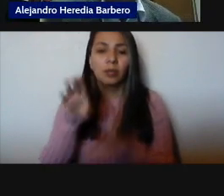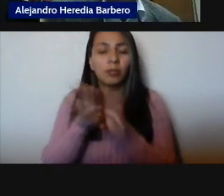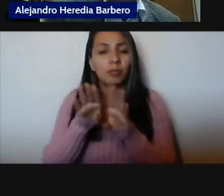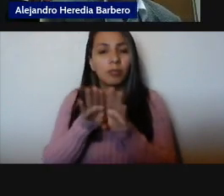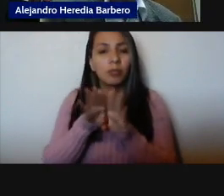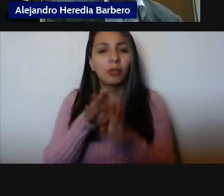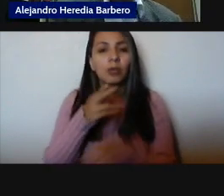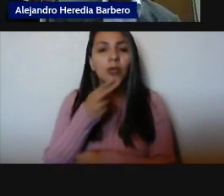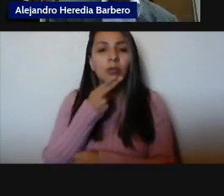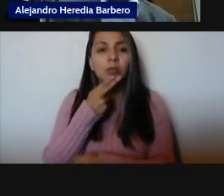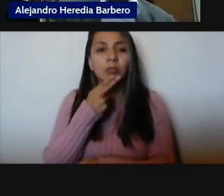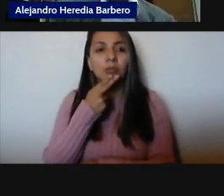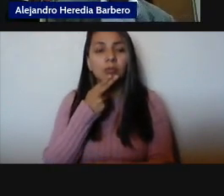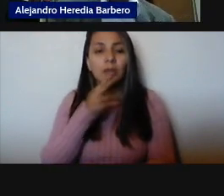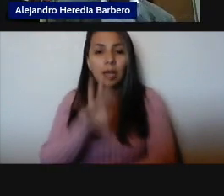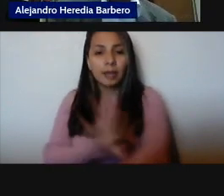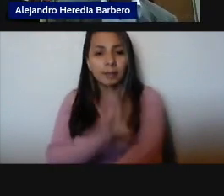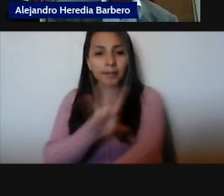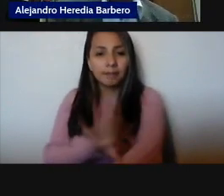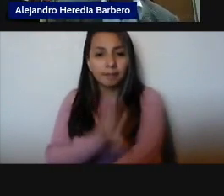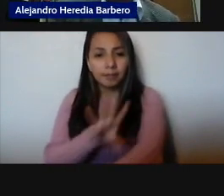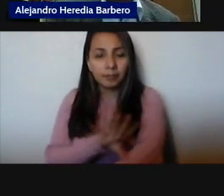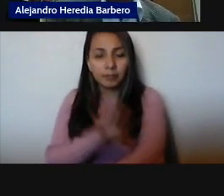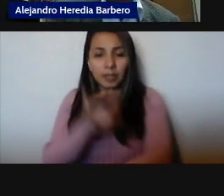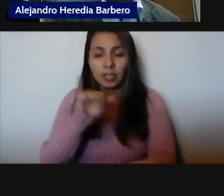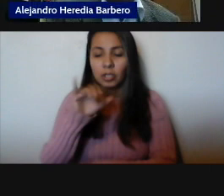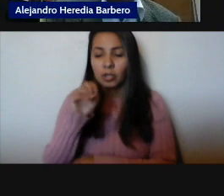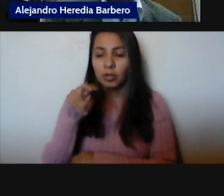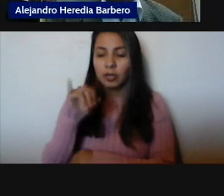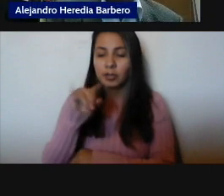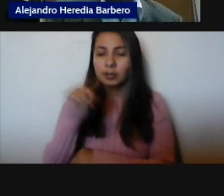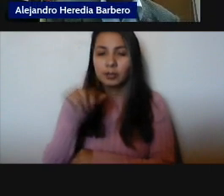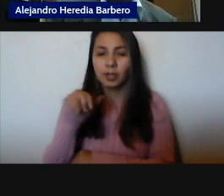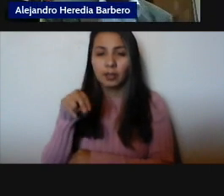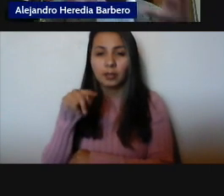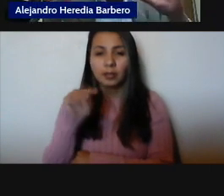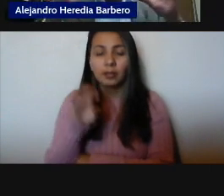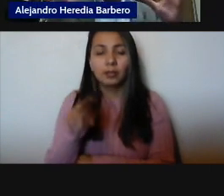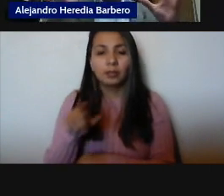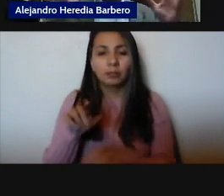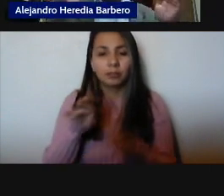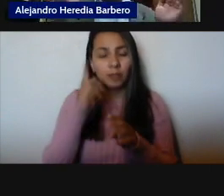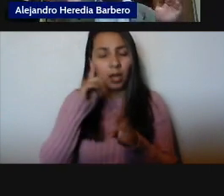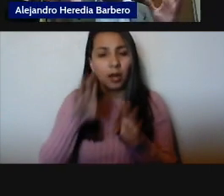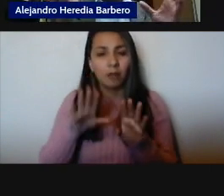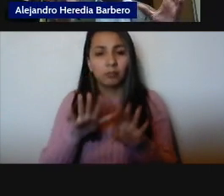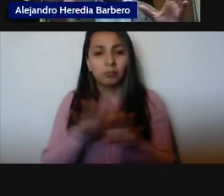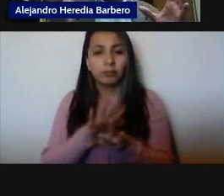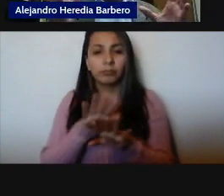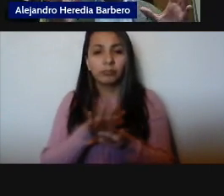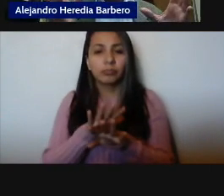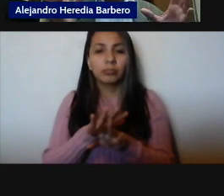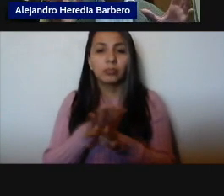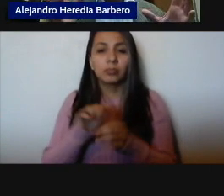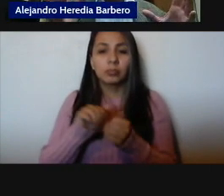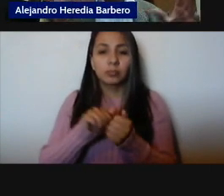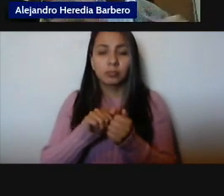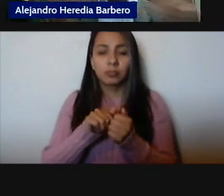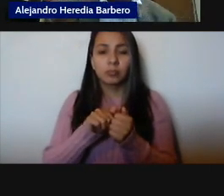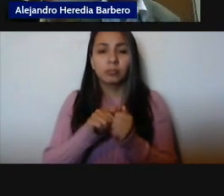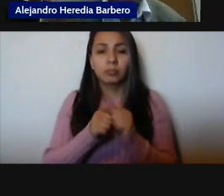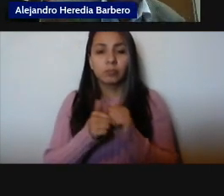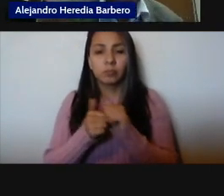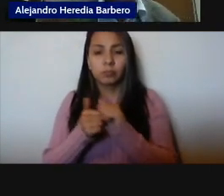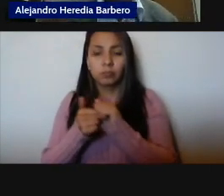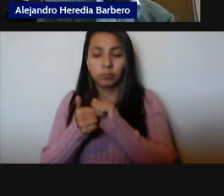sobre la utilización de la energía de la radiación ionizante para transformar estos pequeños elementos